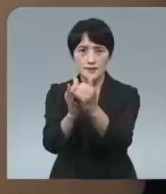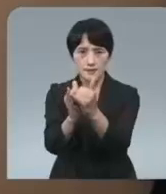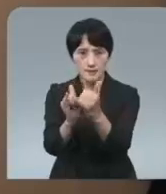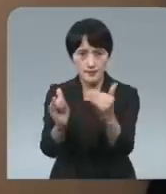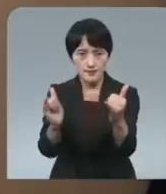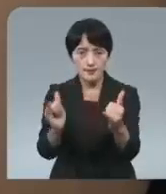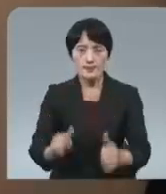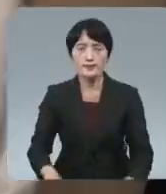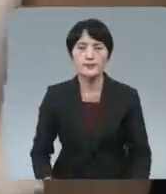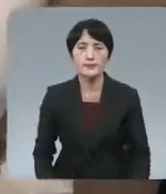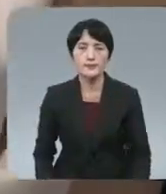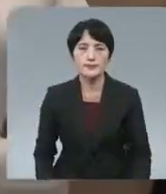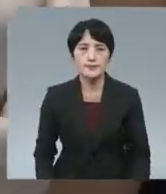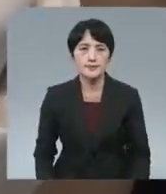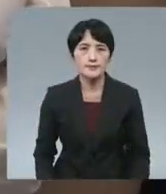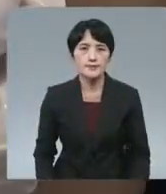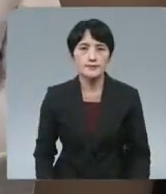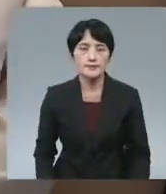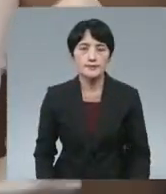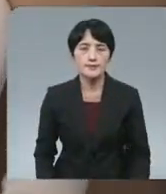para ser vacunados con fisher